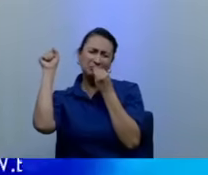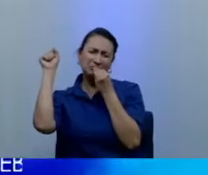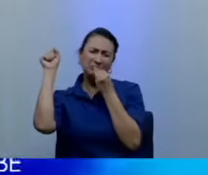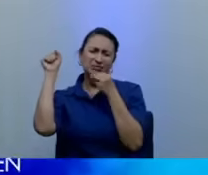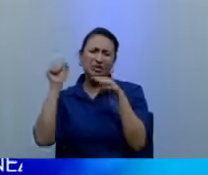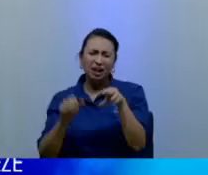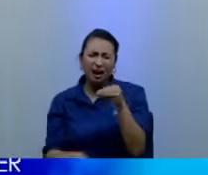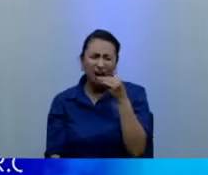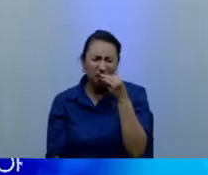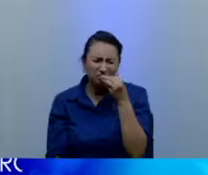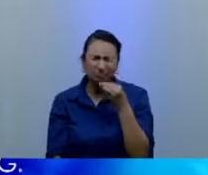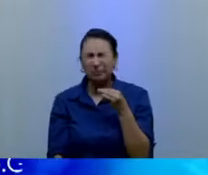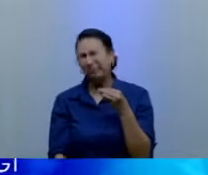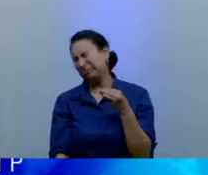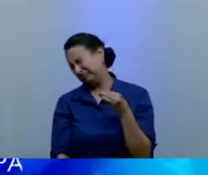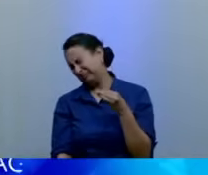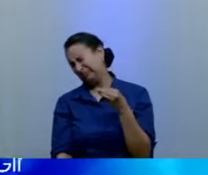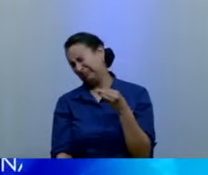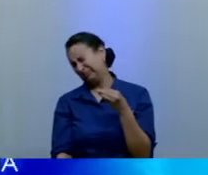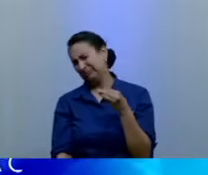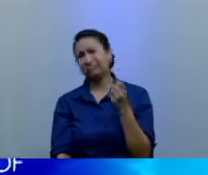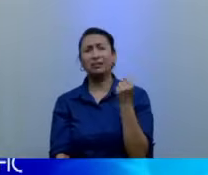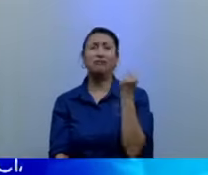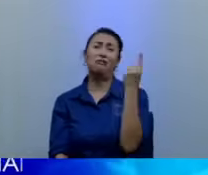dice, ala, no.